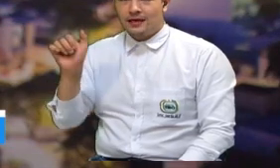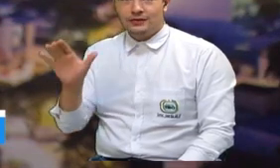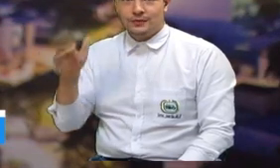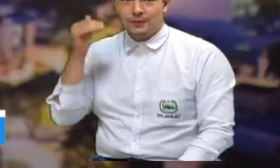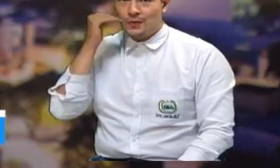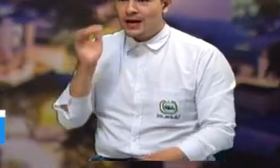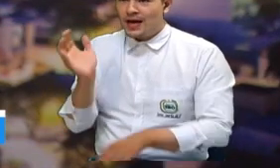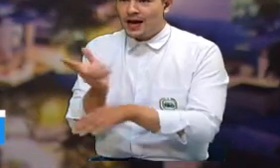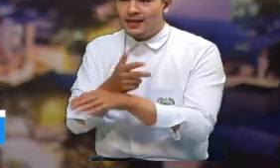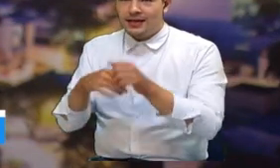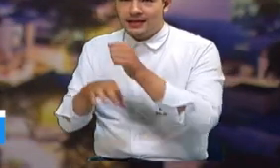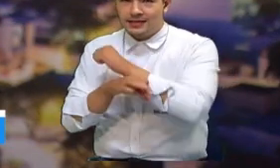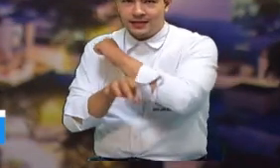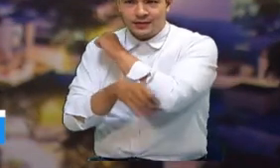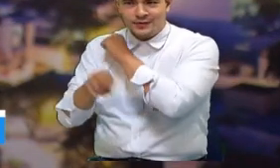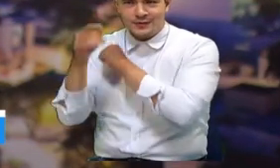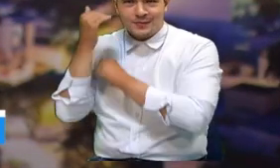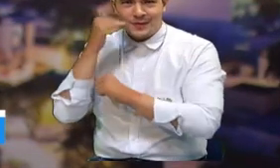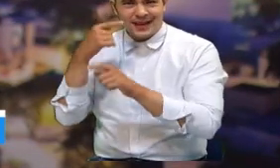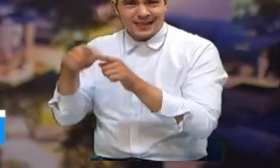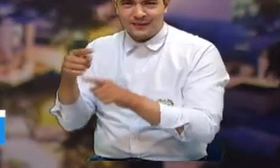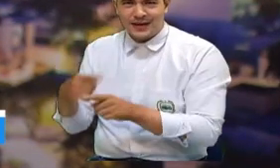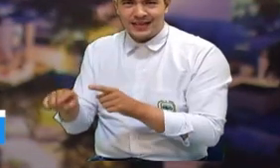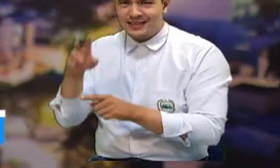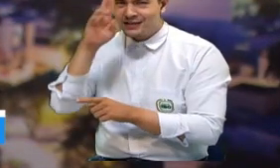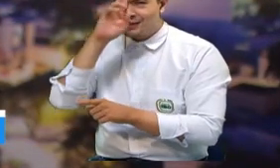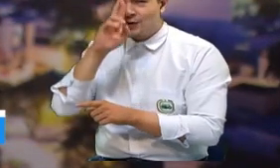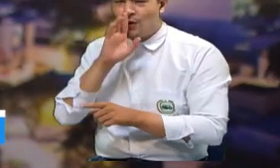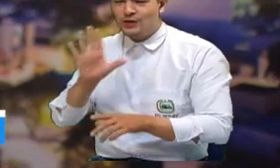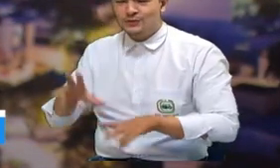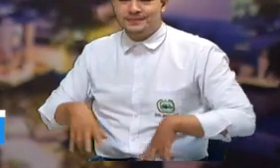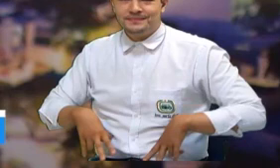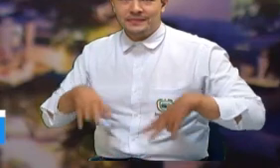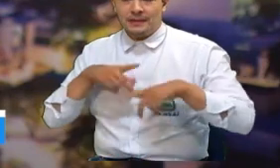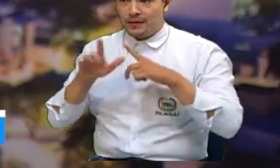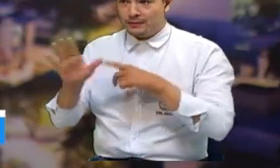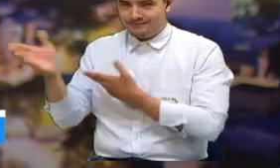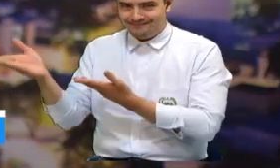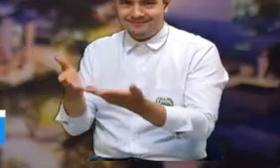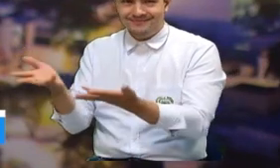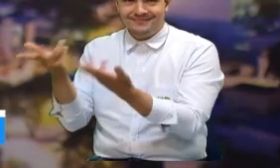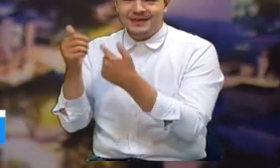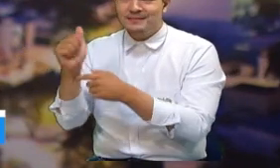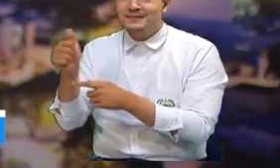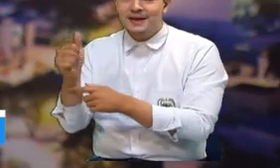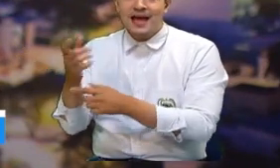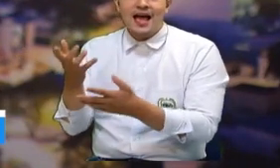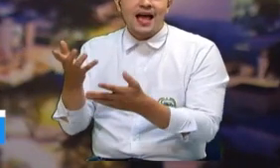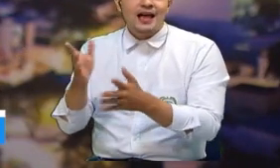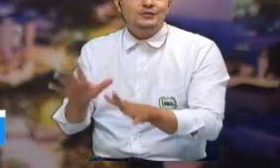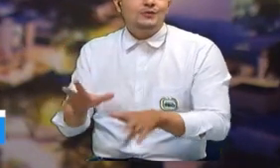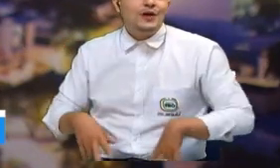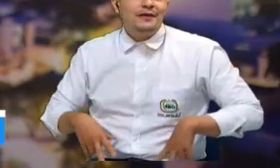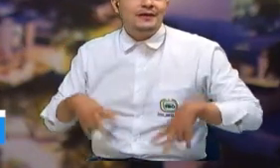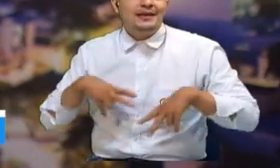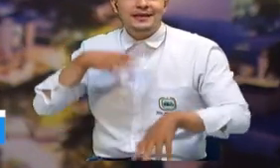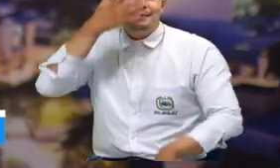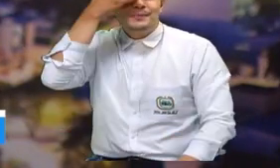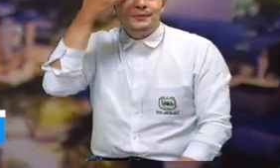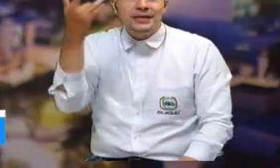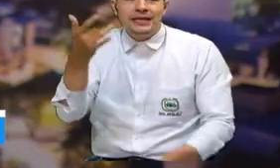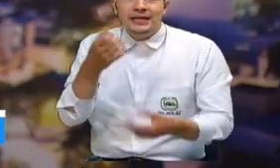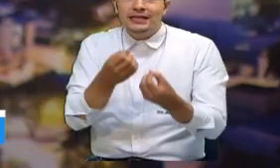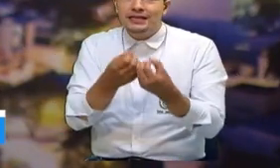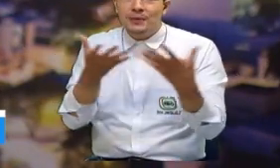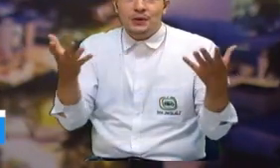una mujer demasiado polifacética. Pero voy a darle paso a ella para que sea quien nos cuente cuál ha sido su vida y por qué